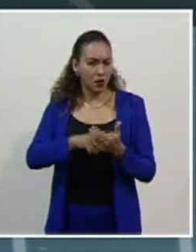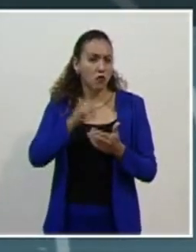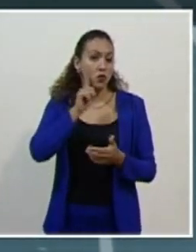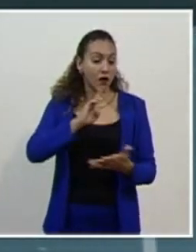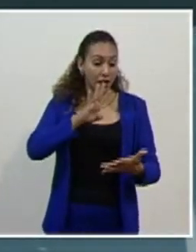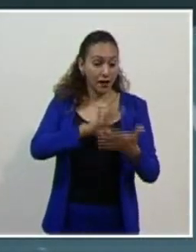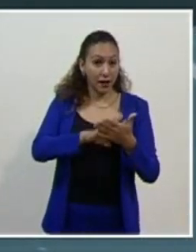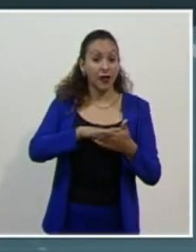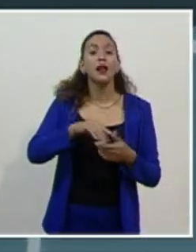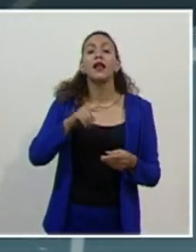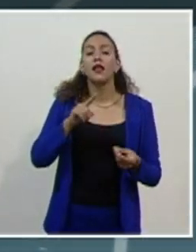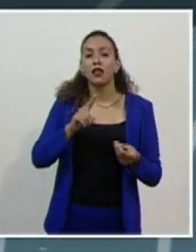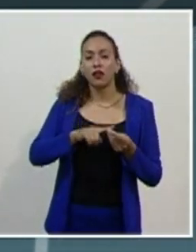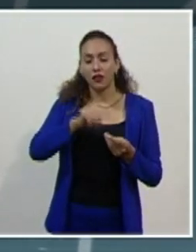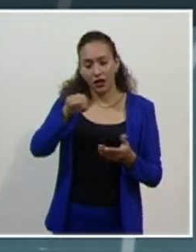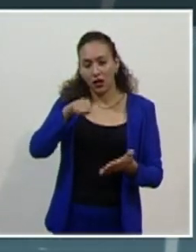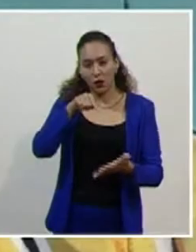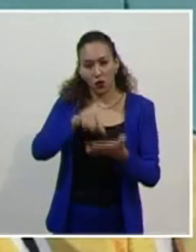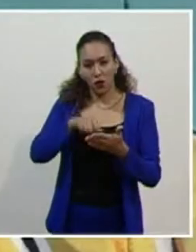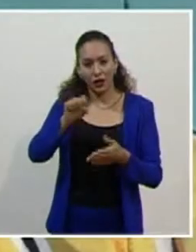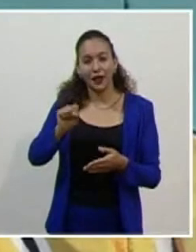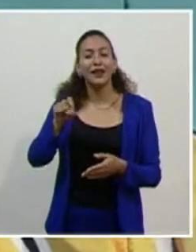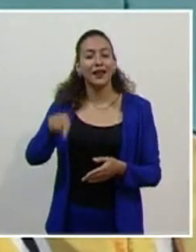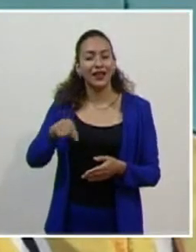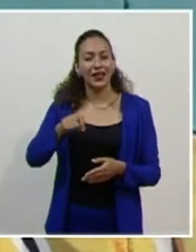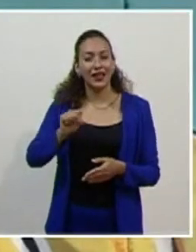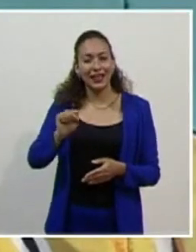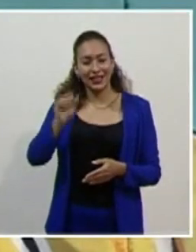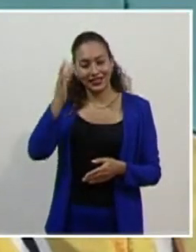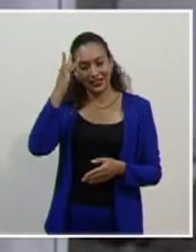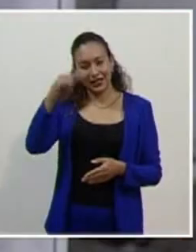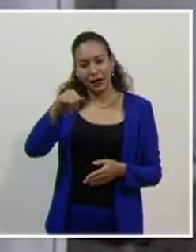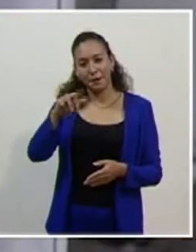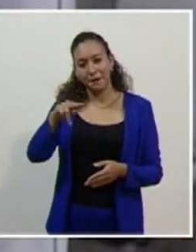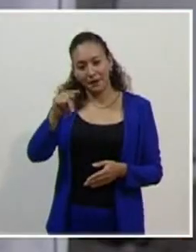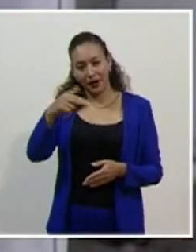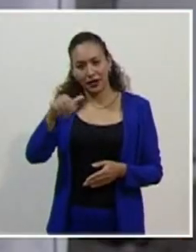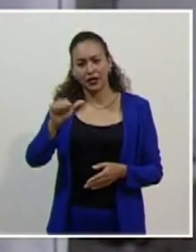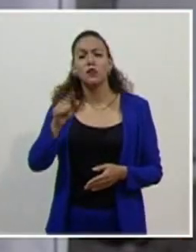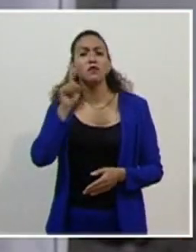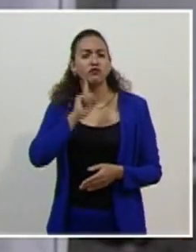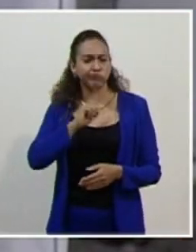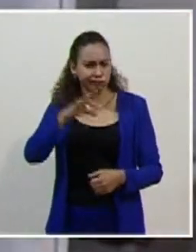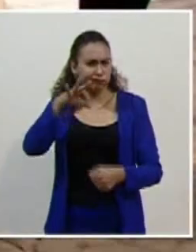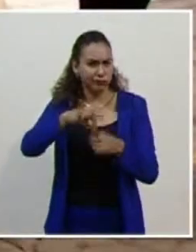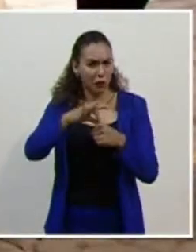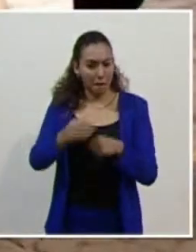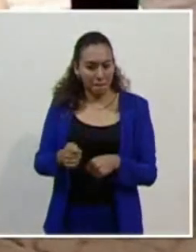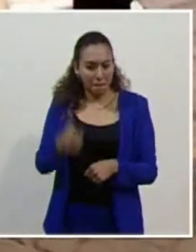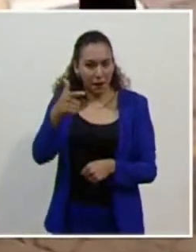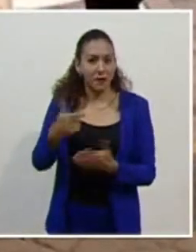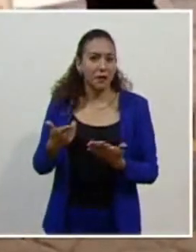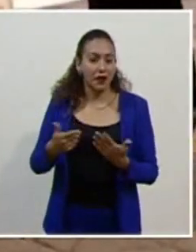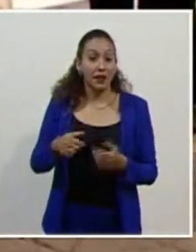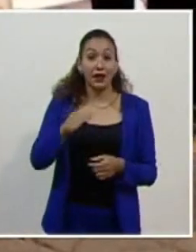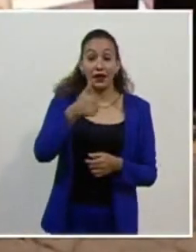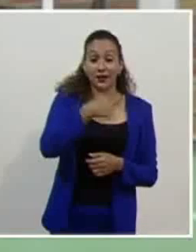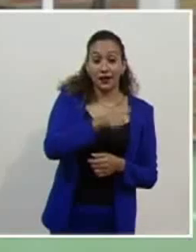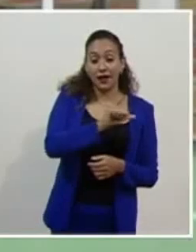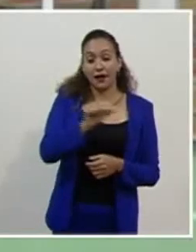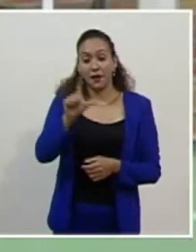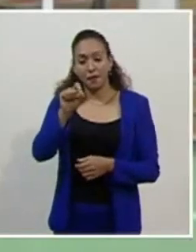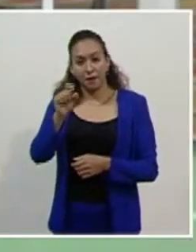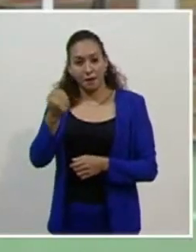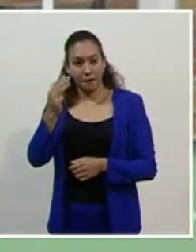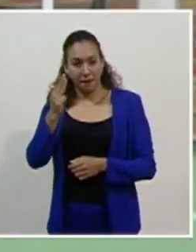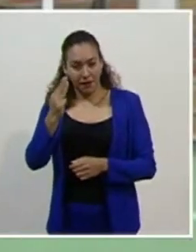del Centro Femenil de Reinserción Social de Santa Marta, Catitla, pudieron emitir su voto por primera vez del 6 al